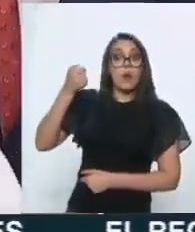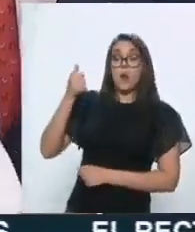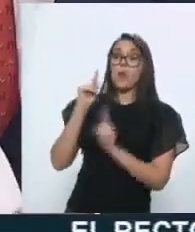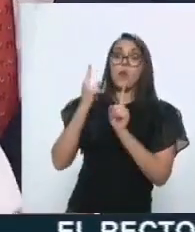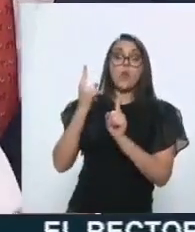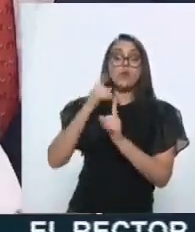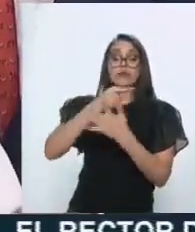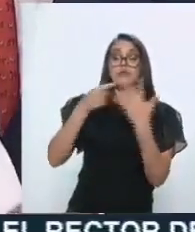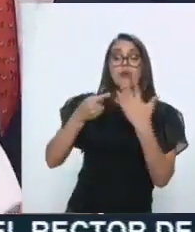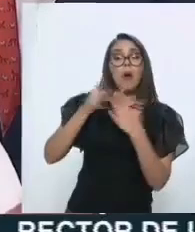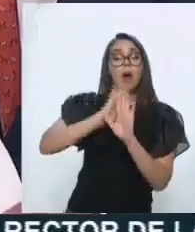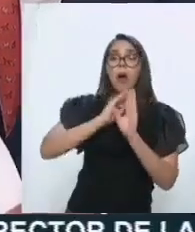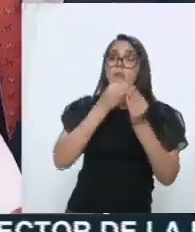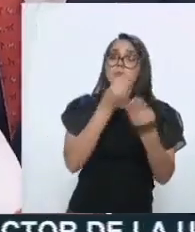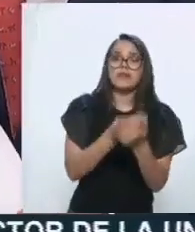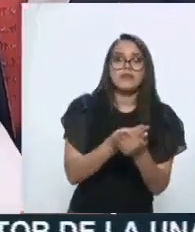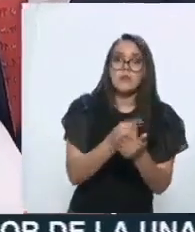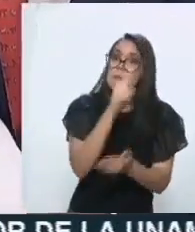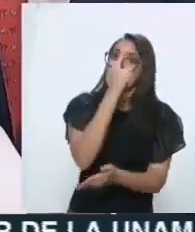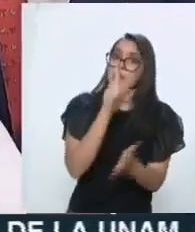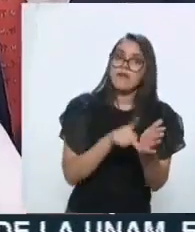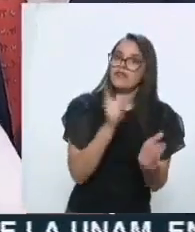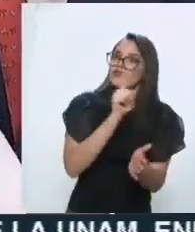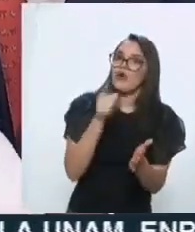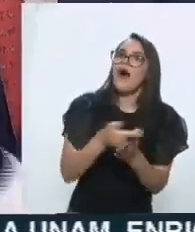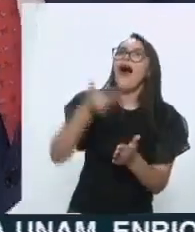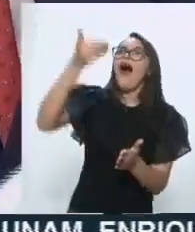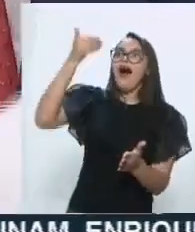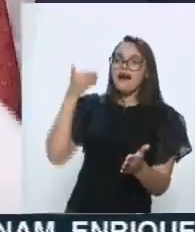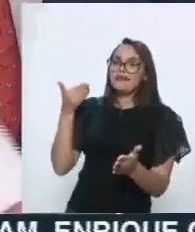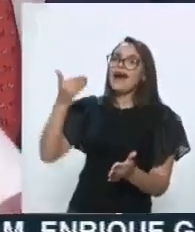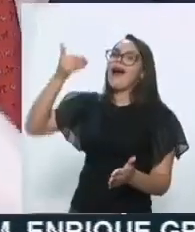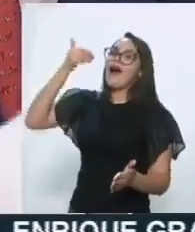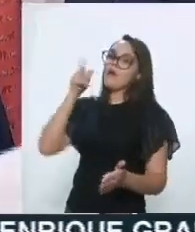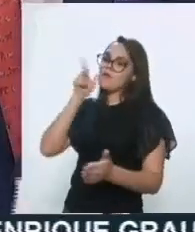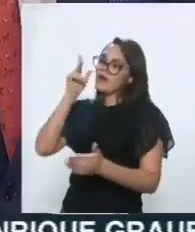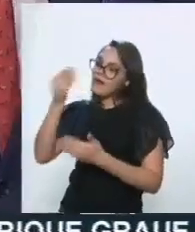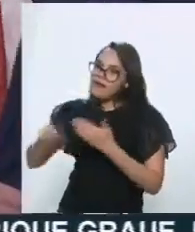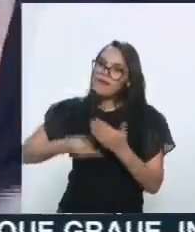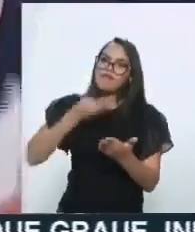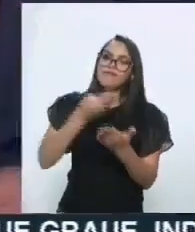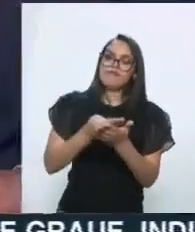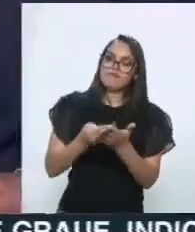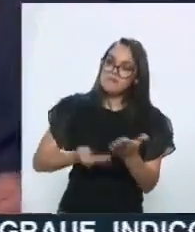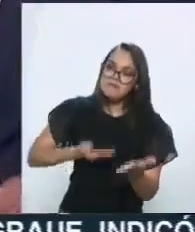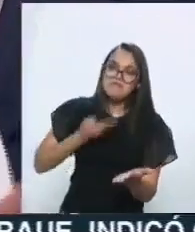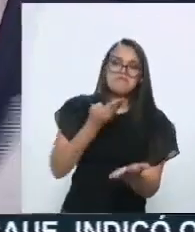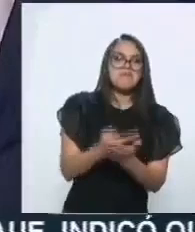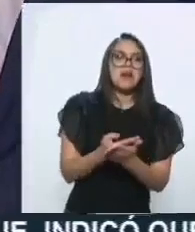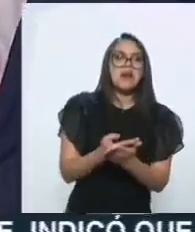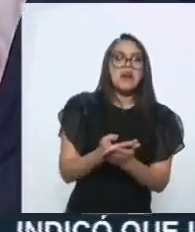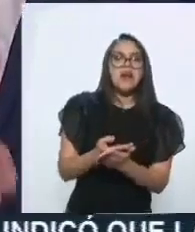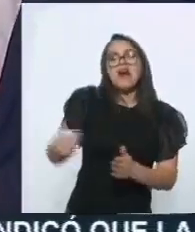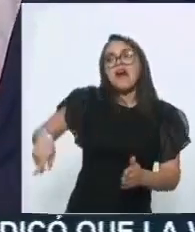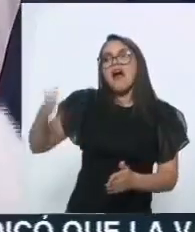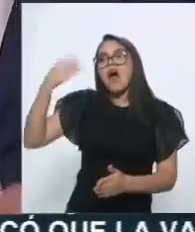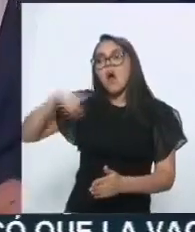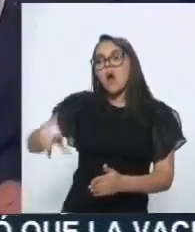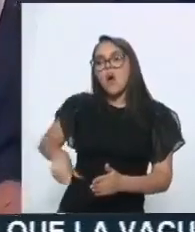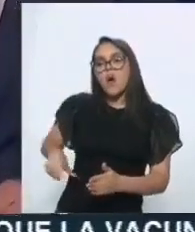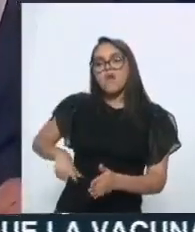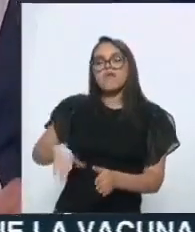del mismo Felipe Calderón y después de Peña Nieto, pero estas evidencias fueron metidas en un cajón. ¿Cómo calificas ahora